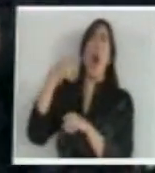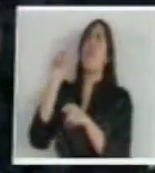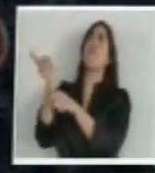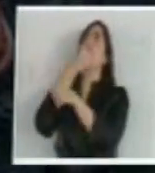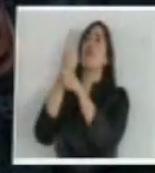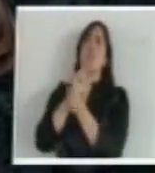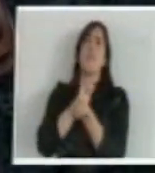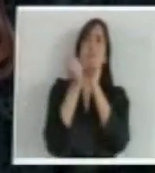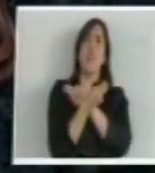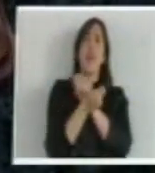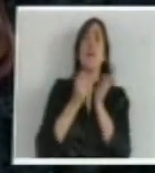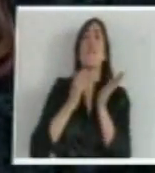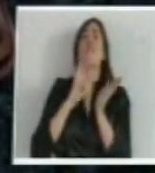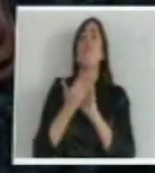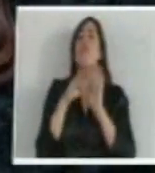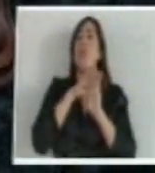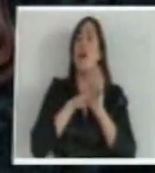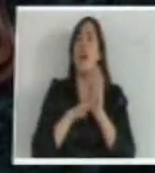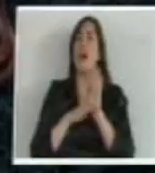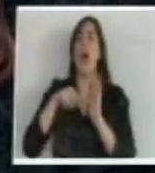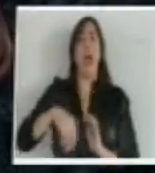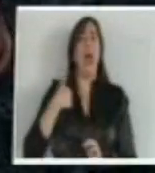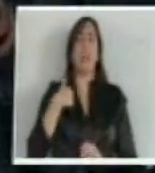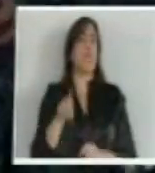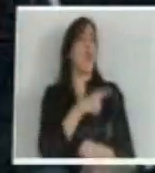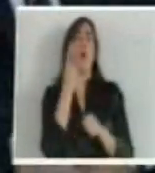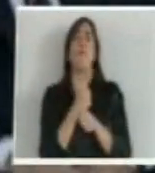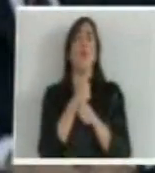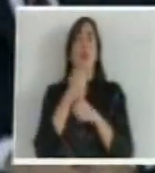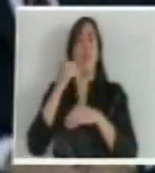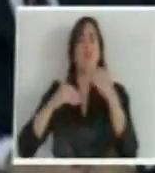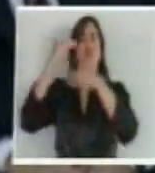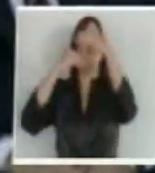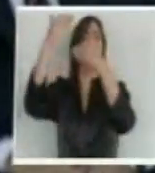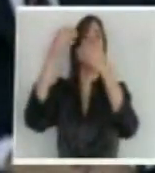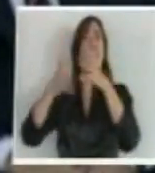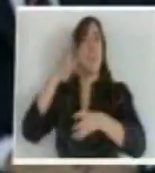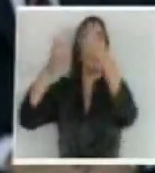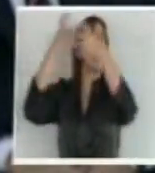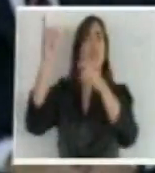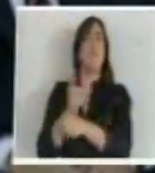las condiciones que no permitían que Argentina creciera y se desarrollara.